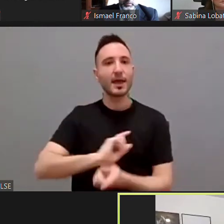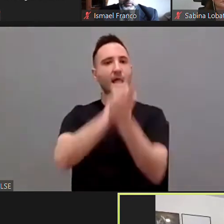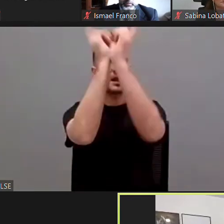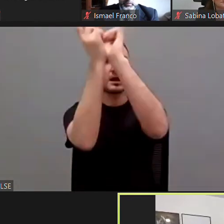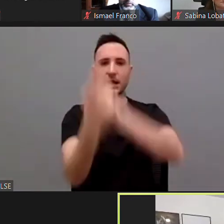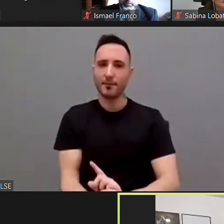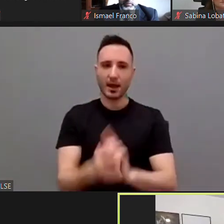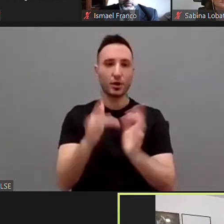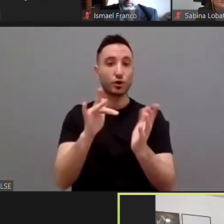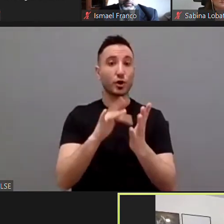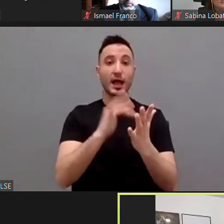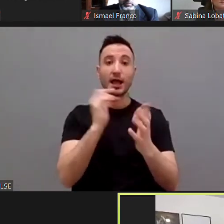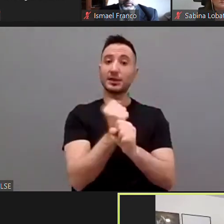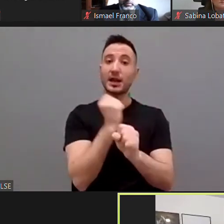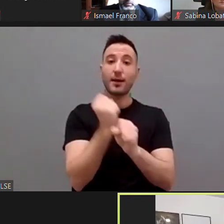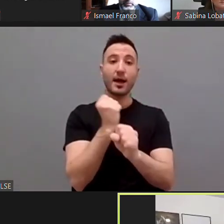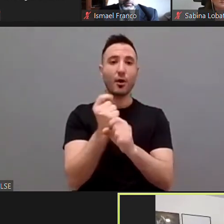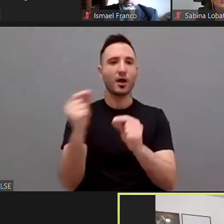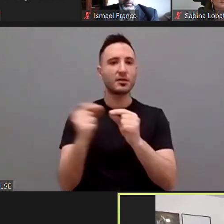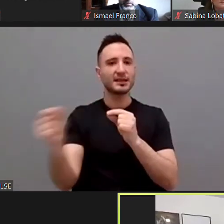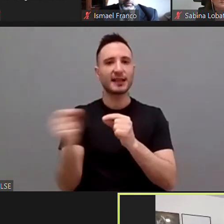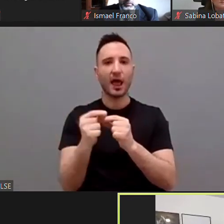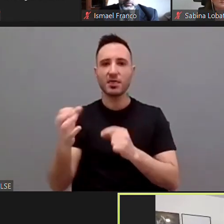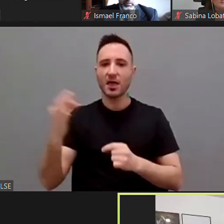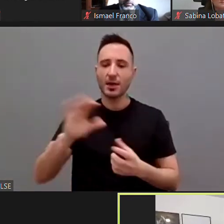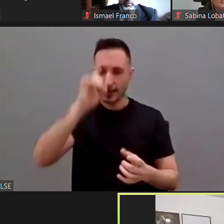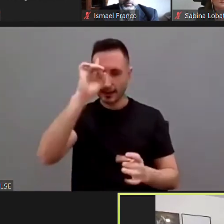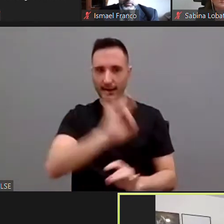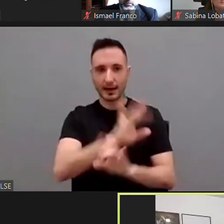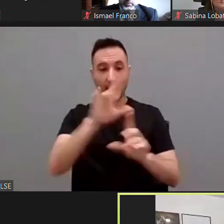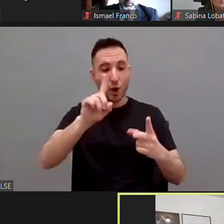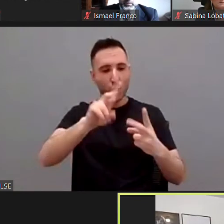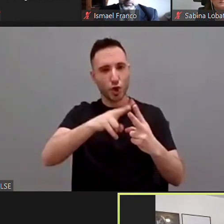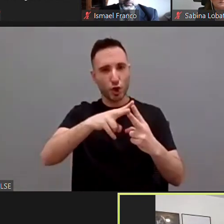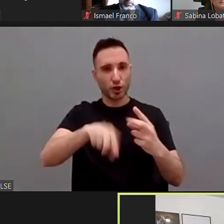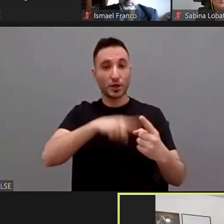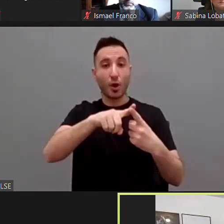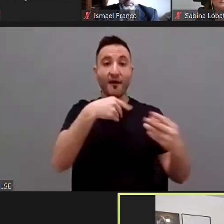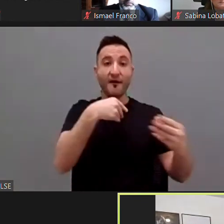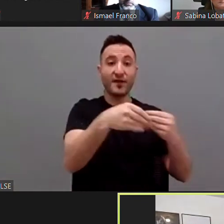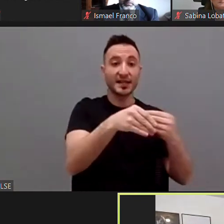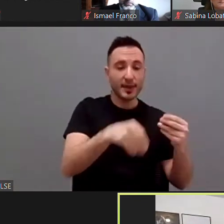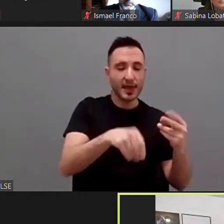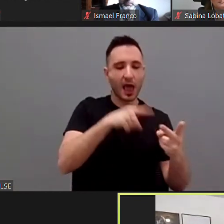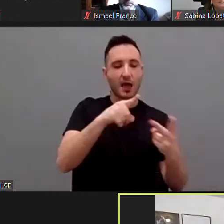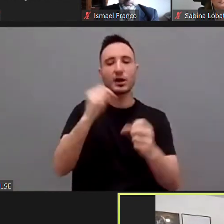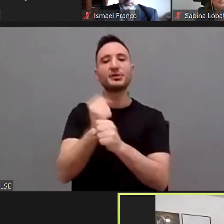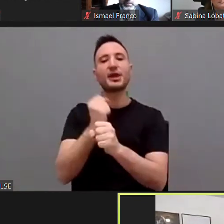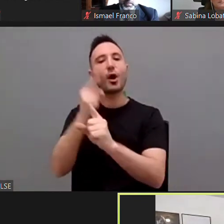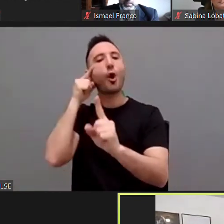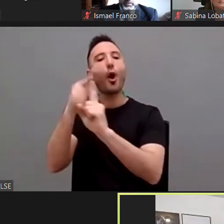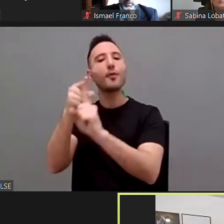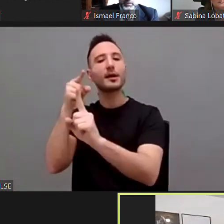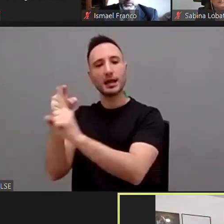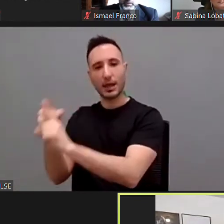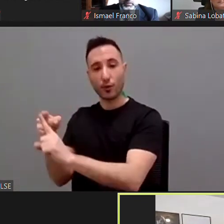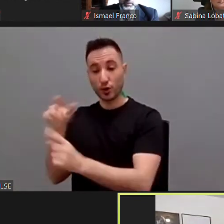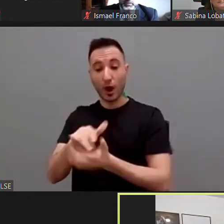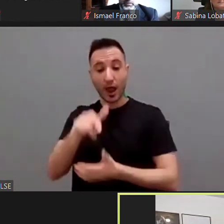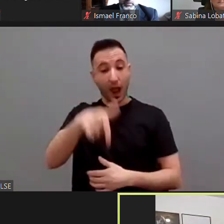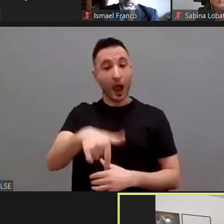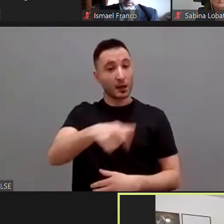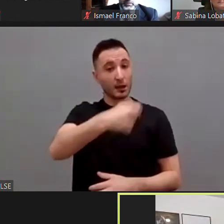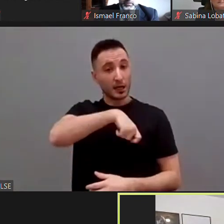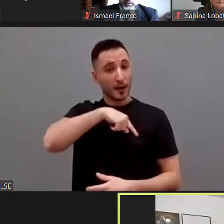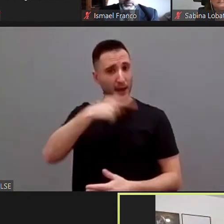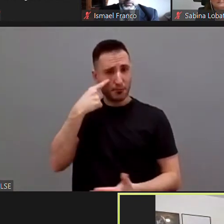trabajo a distancia sin dos claves: la flexibilidad y el trabajo por objetivos. Es decir, España ha demostrado que sí